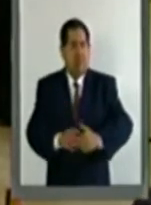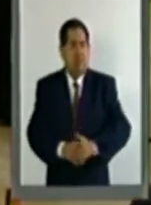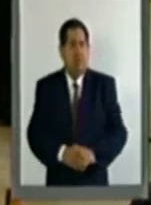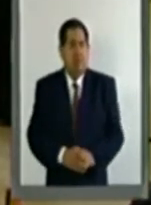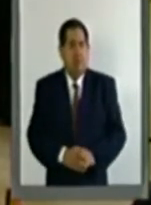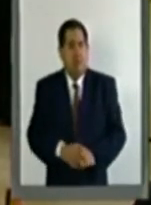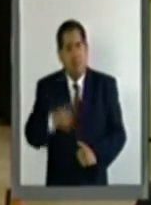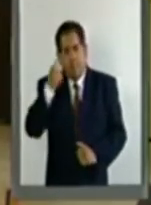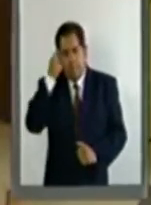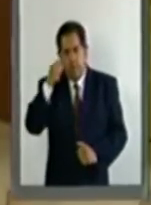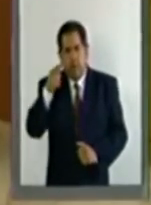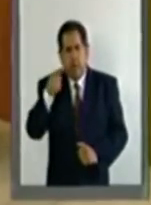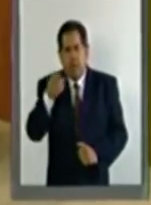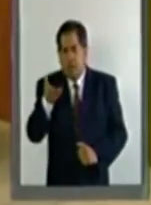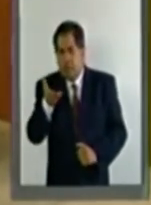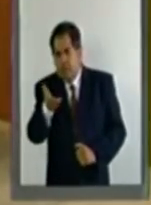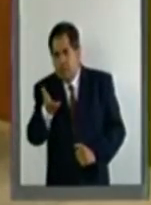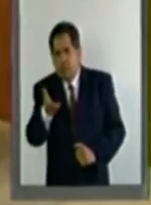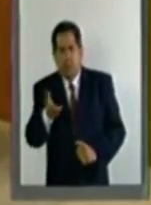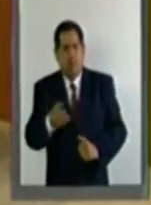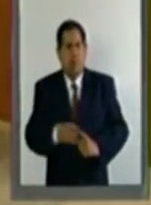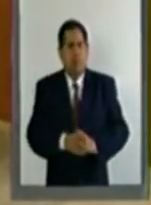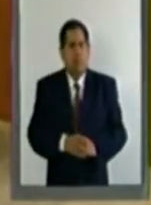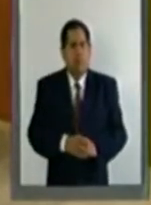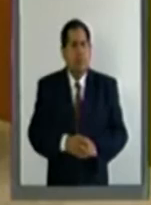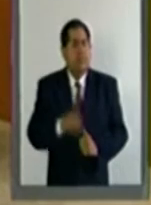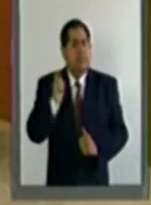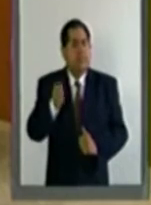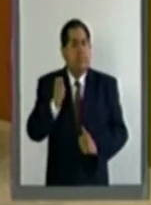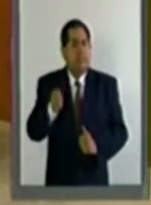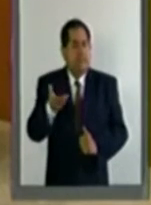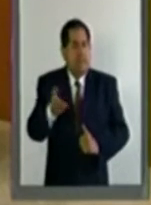a hacer un planteamiento que es